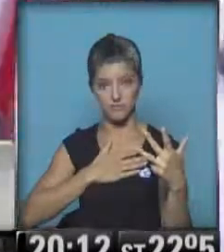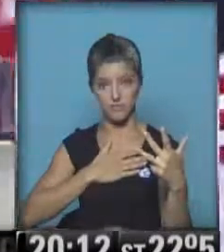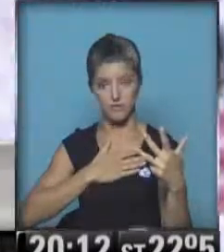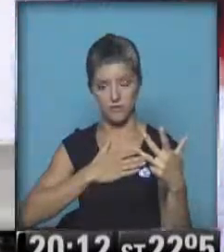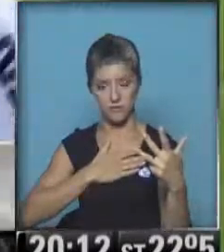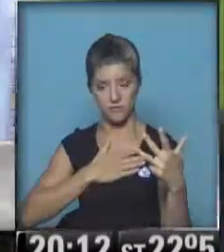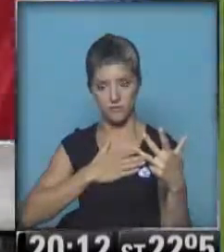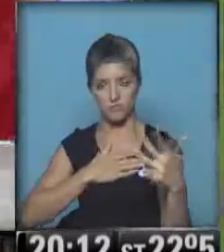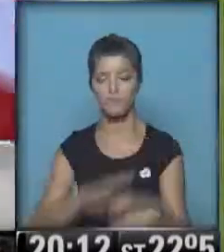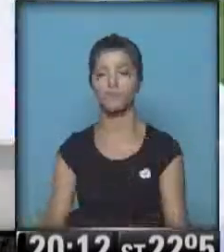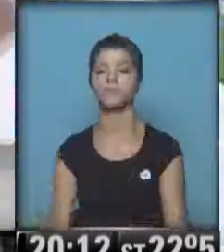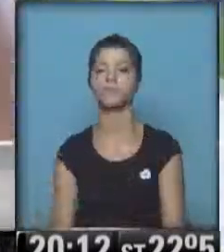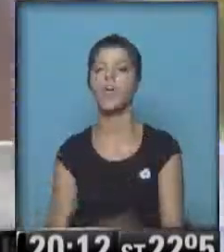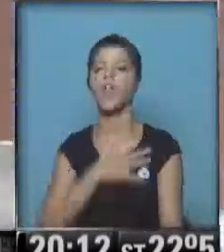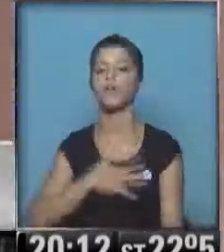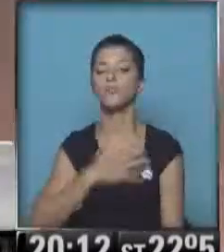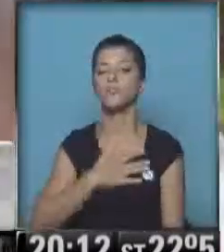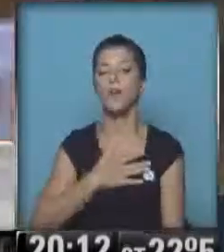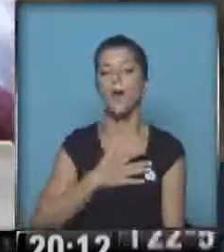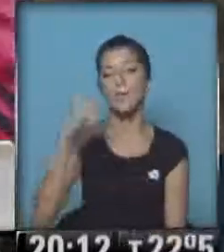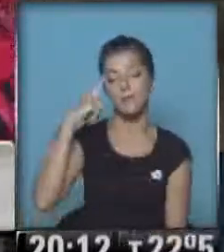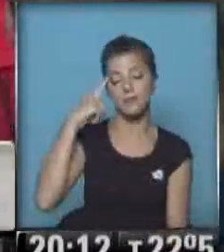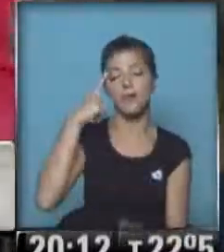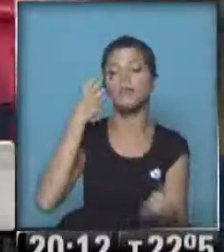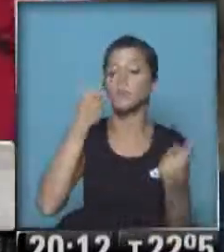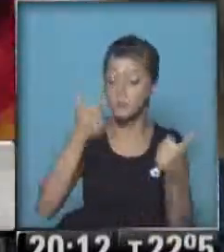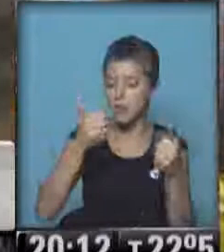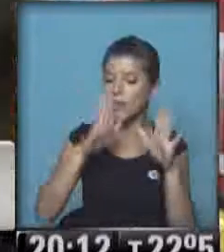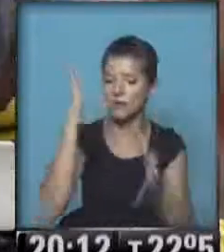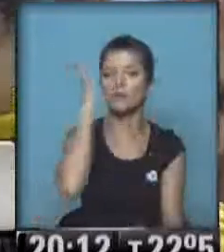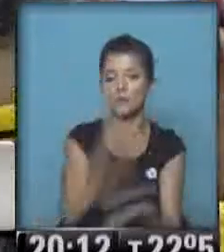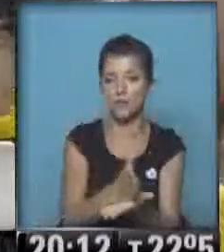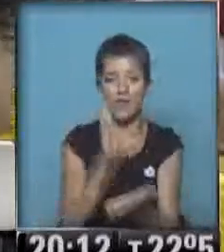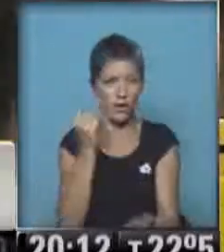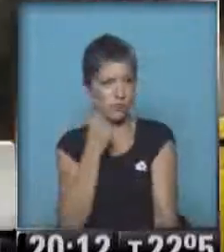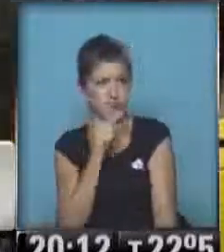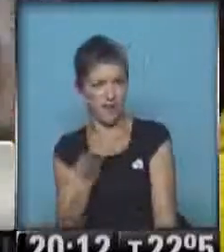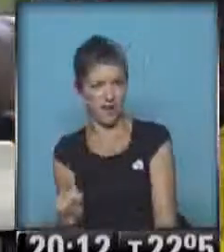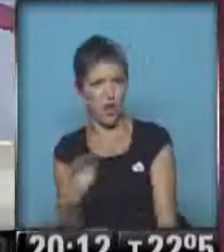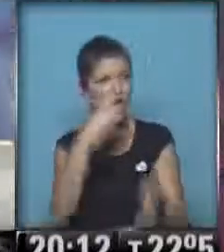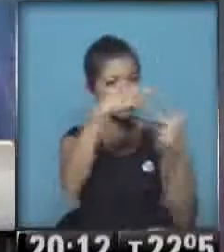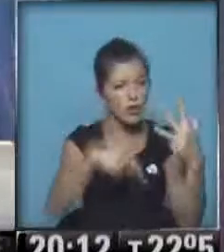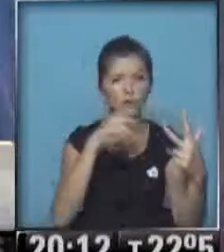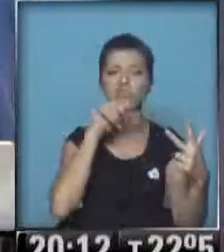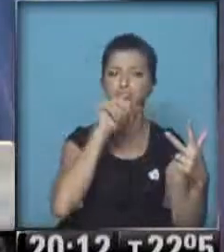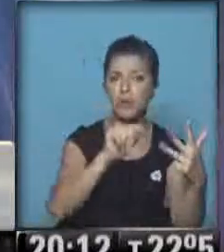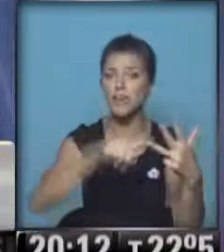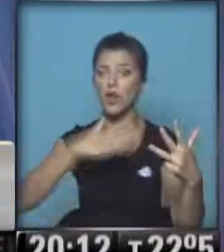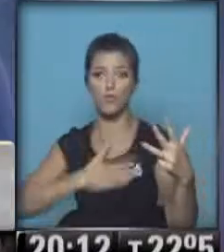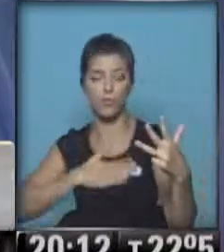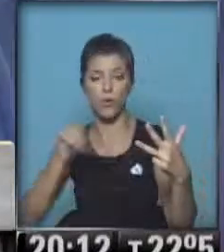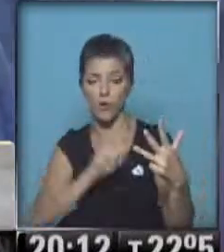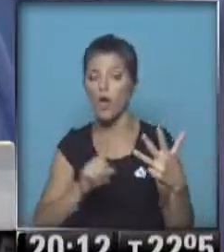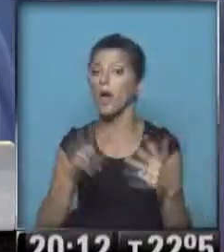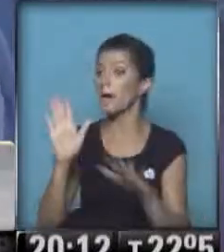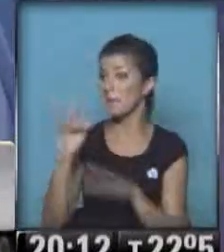están en desacuerdo con la sanción. Es algo insólito, diría. Porque esperaban una sanción en el fútbol argentino mucho más